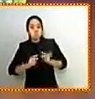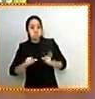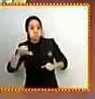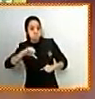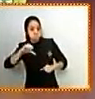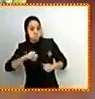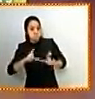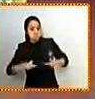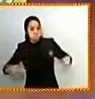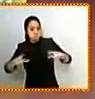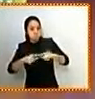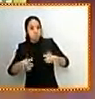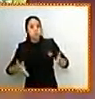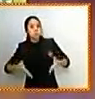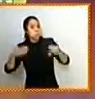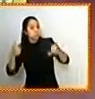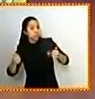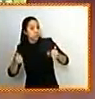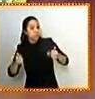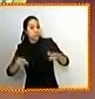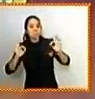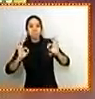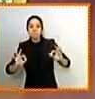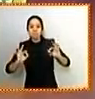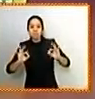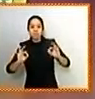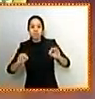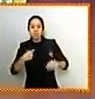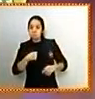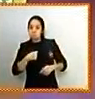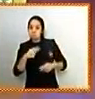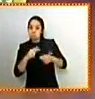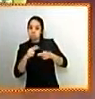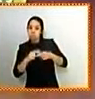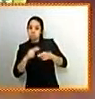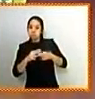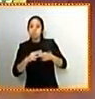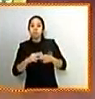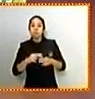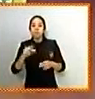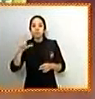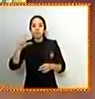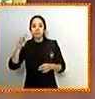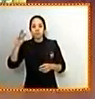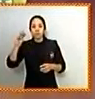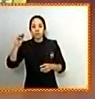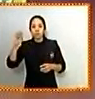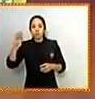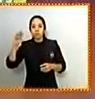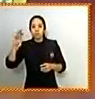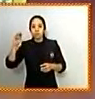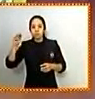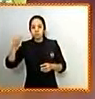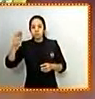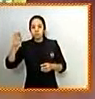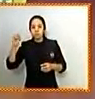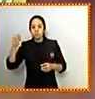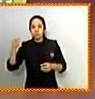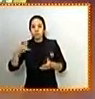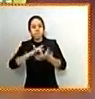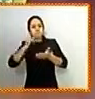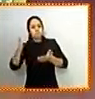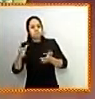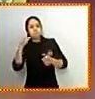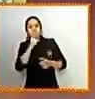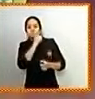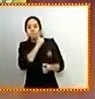Muy buenas noches, chicos, ¿cómo están? Muy bien, y para eso voy a presentarme, mi nombre es La Bombón Asesino. Y queremos agradecer a Loto Honduras por